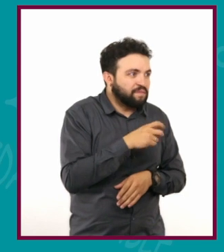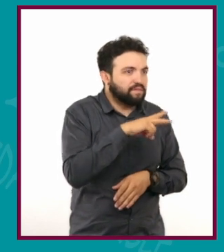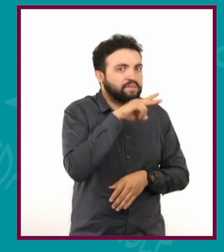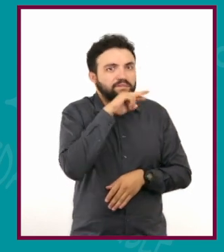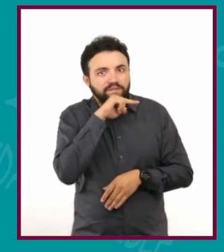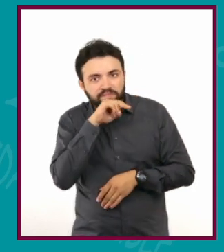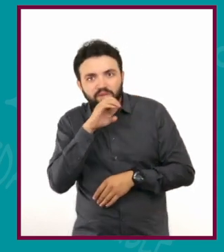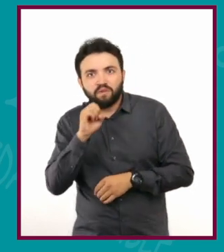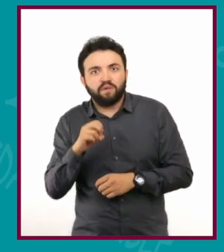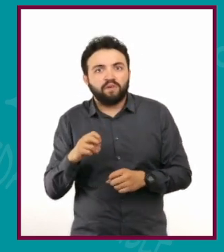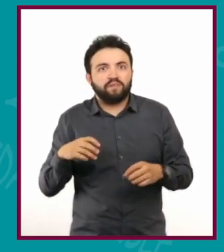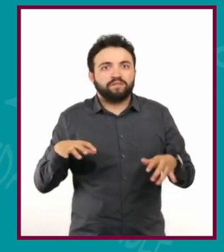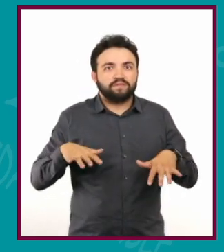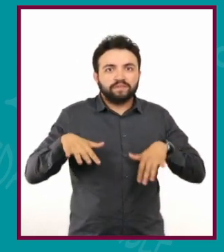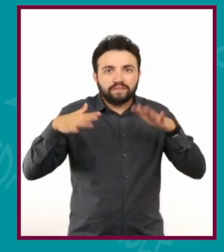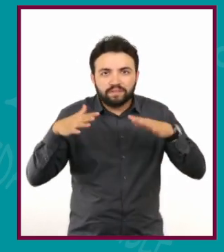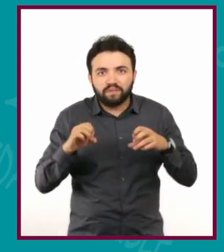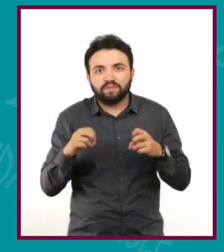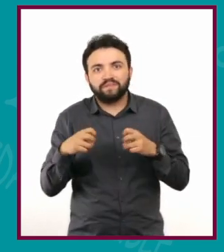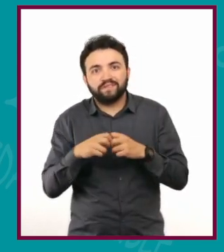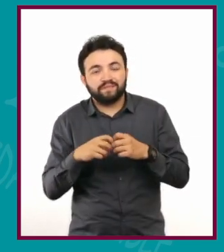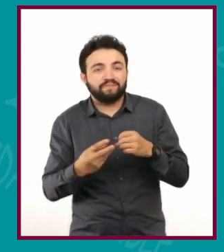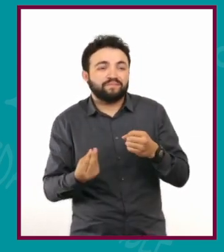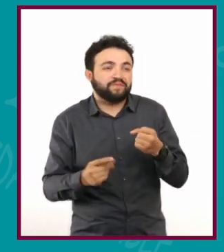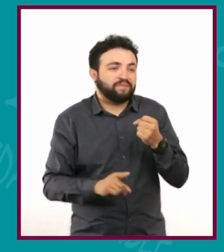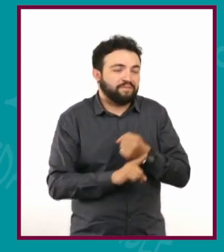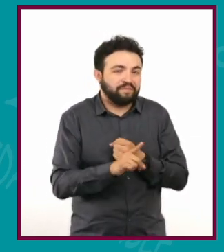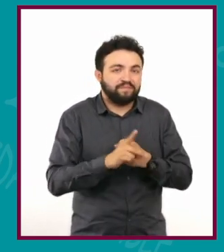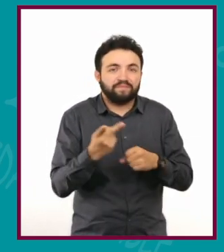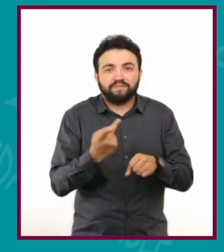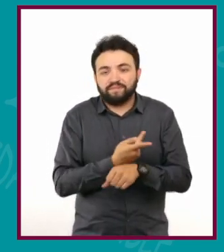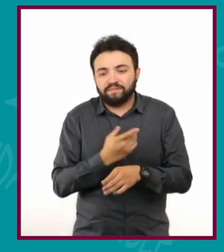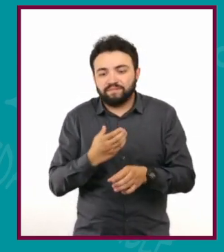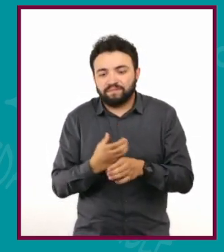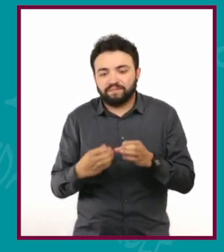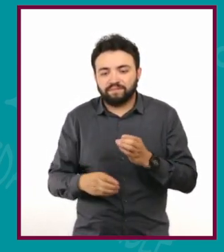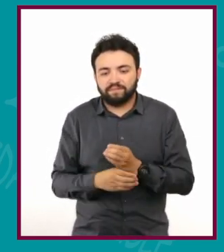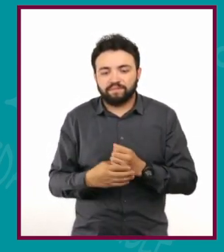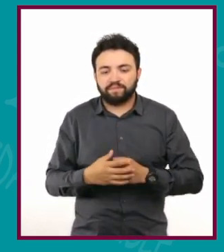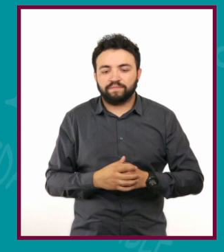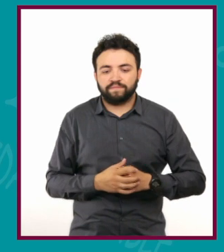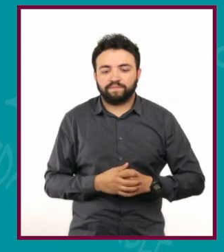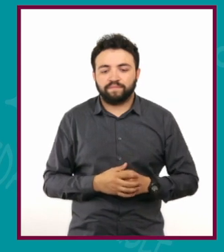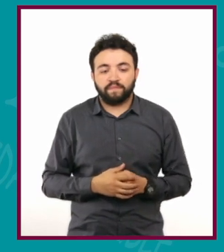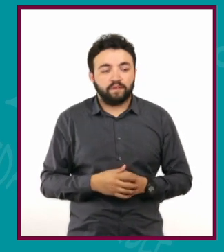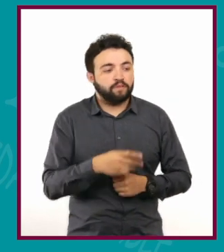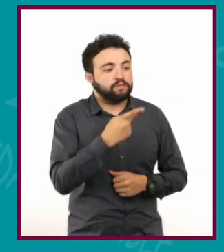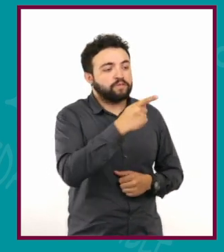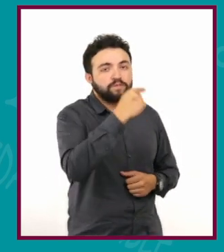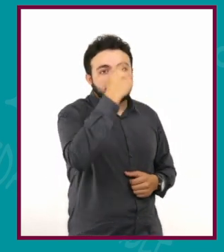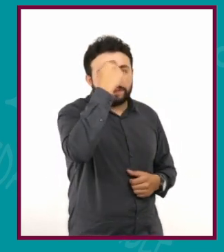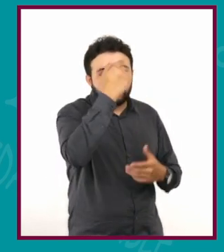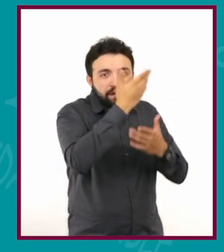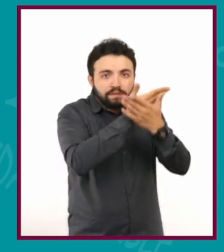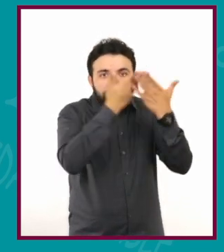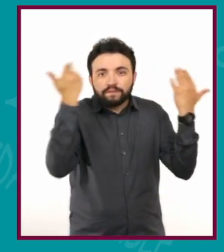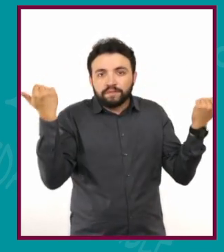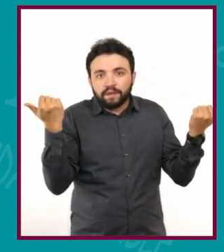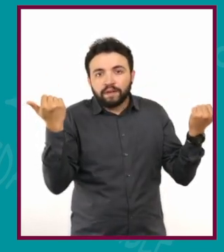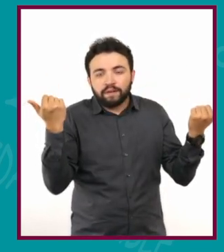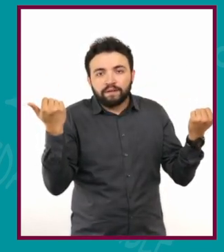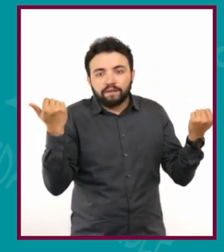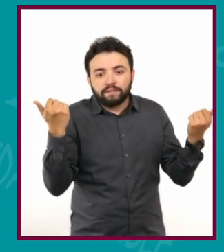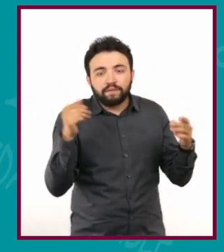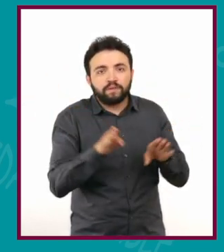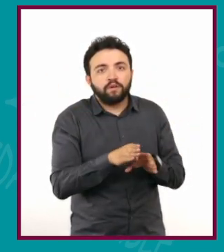de preocupación o estrés, de tantos problemas o cosas. La pureza de sus actos, la inocencia que ellos tienen,